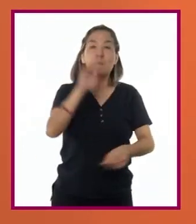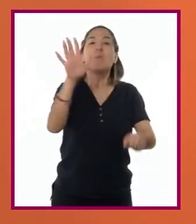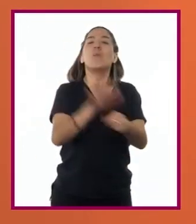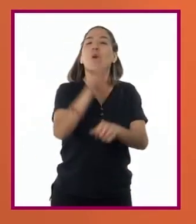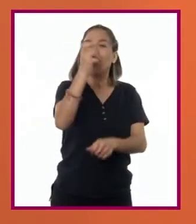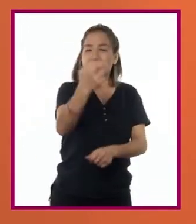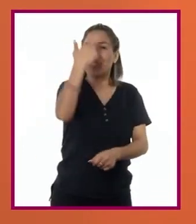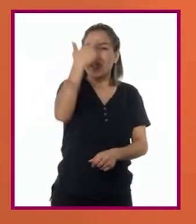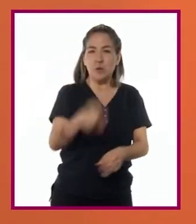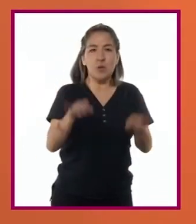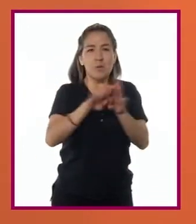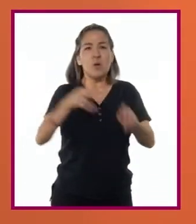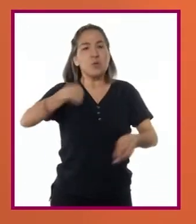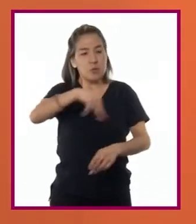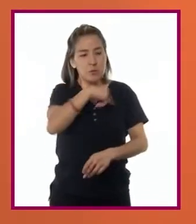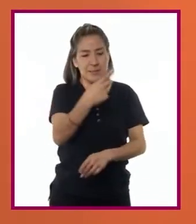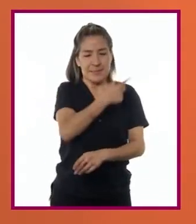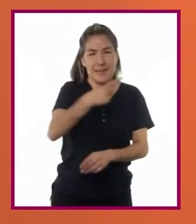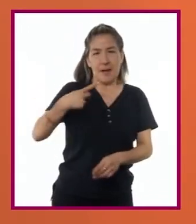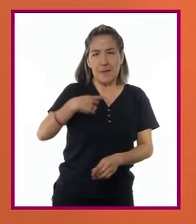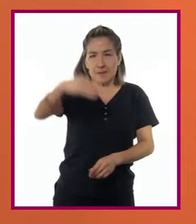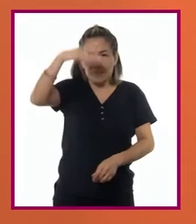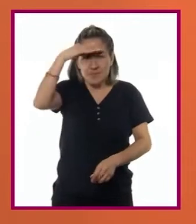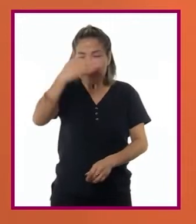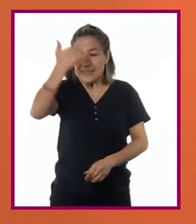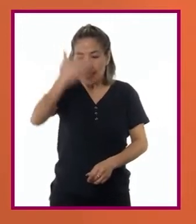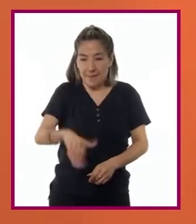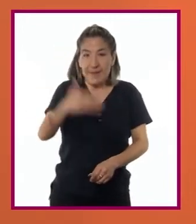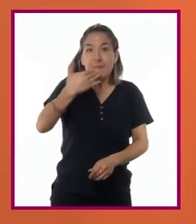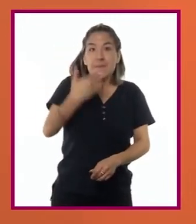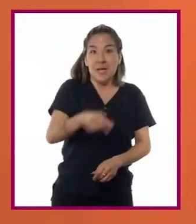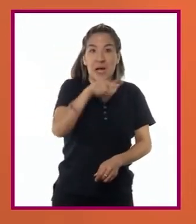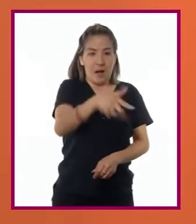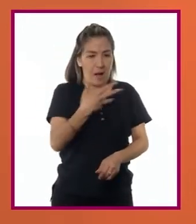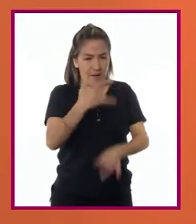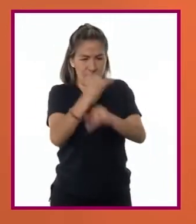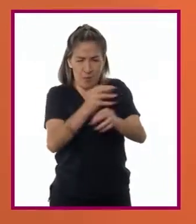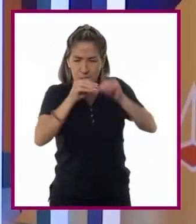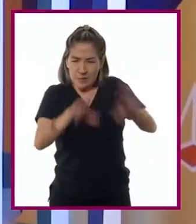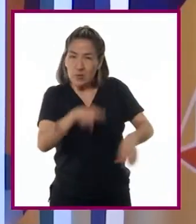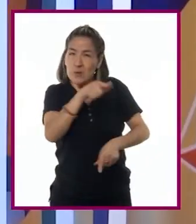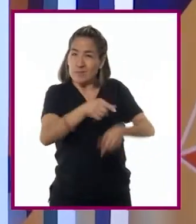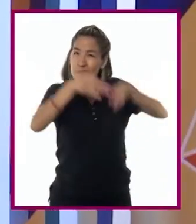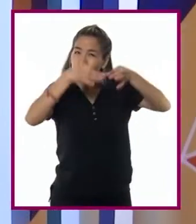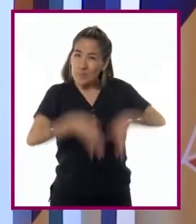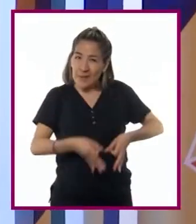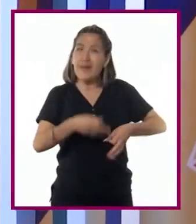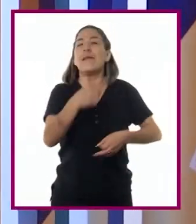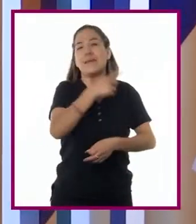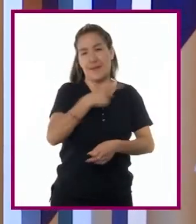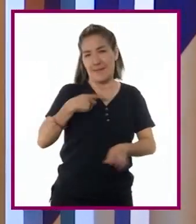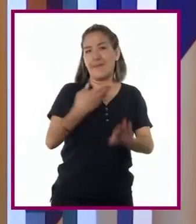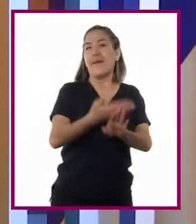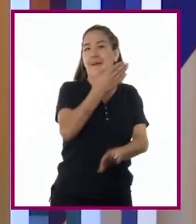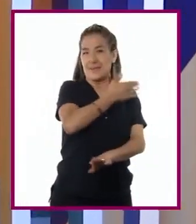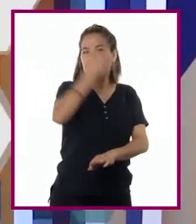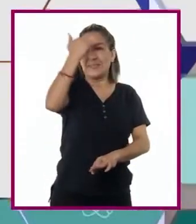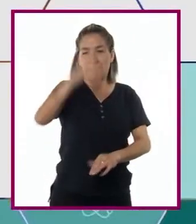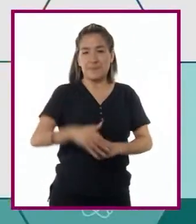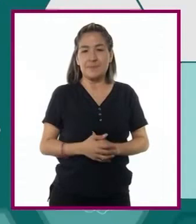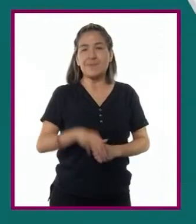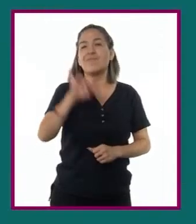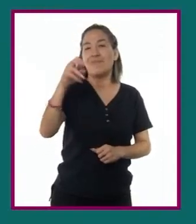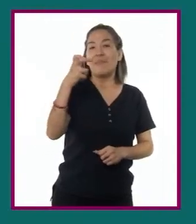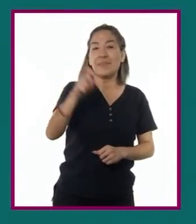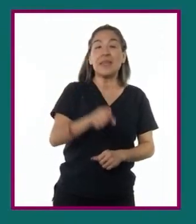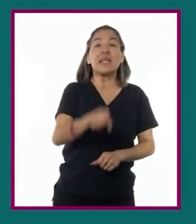las afirmaciones que se promueven en las fuentes de información y medios de comunicación. Sí. De hecho, aunque